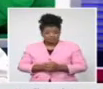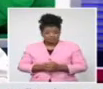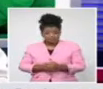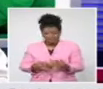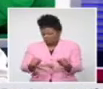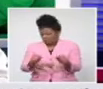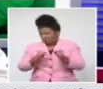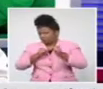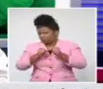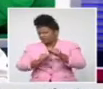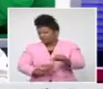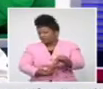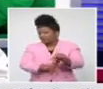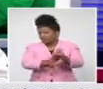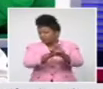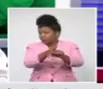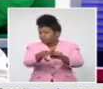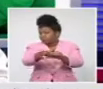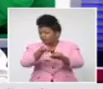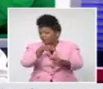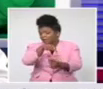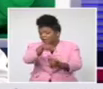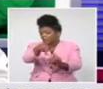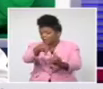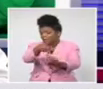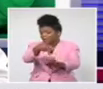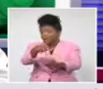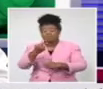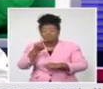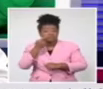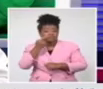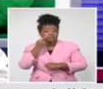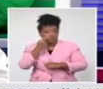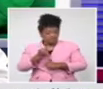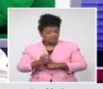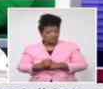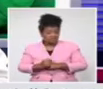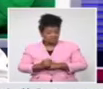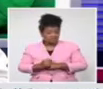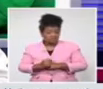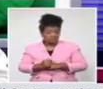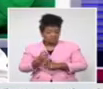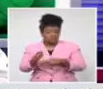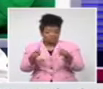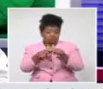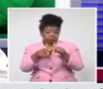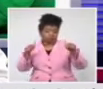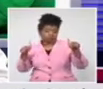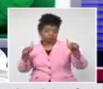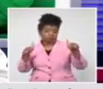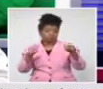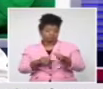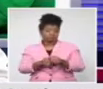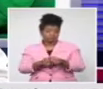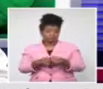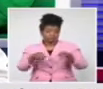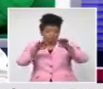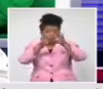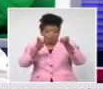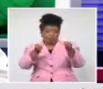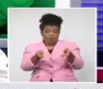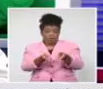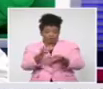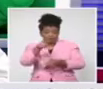del virus, que además es lo que se está viendo también en gran parte del mundo, donde tienen el azote de